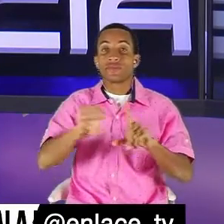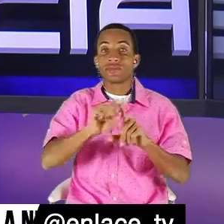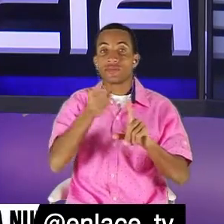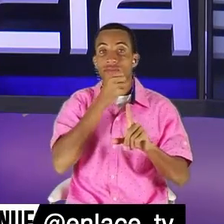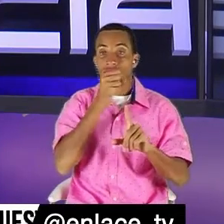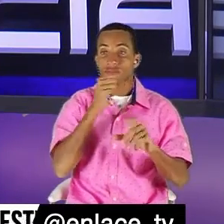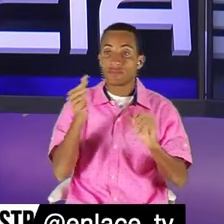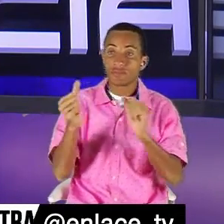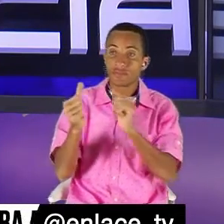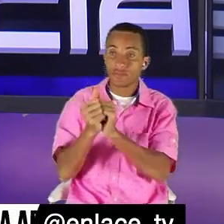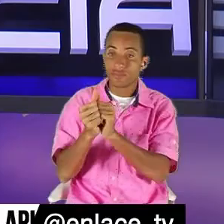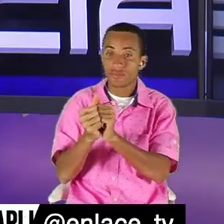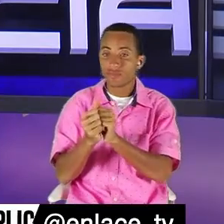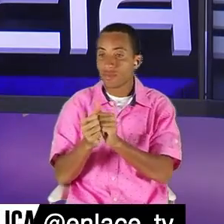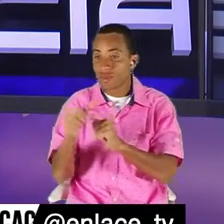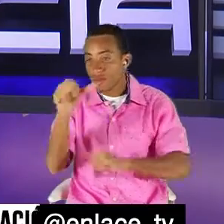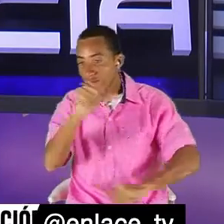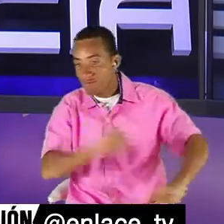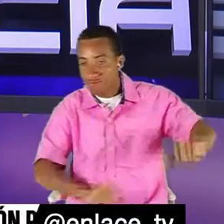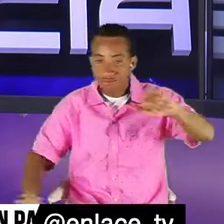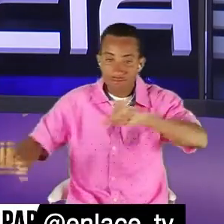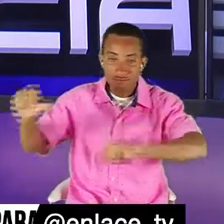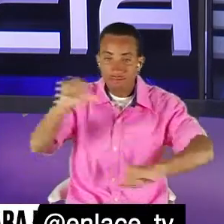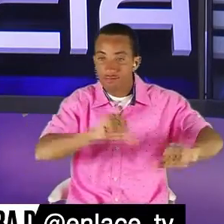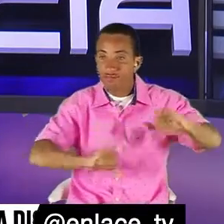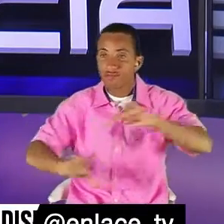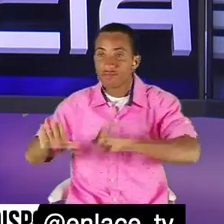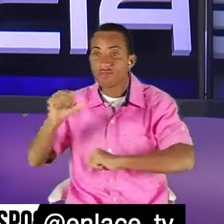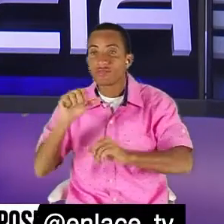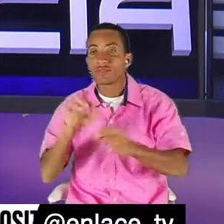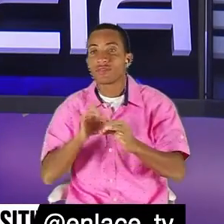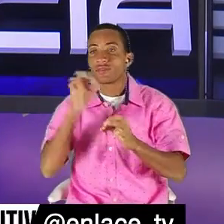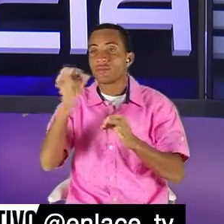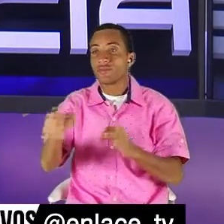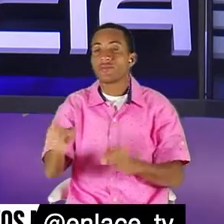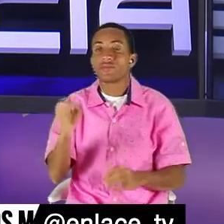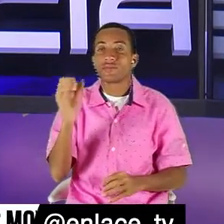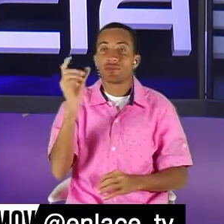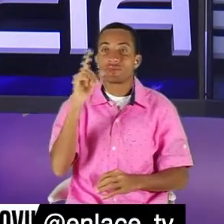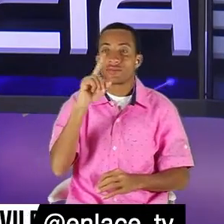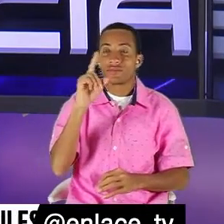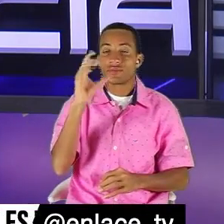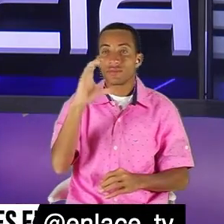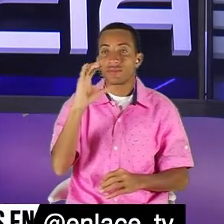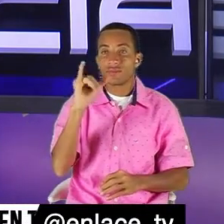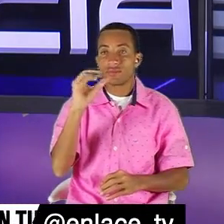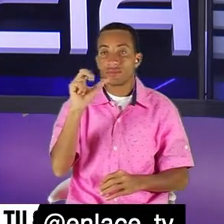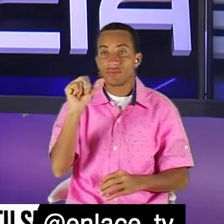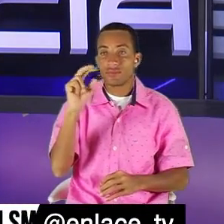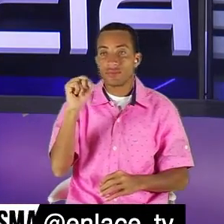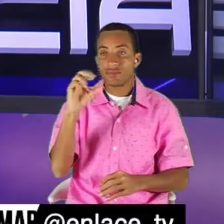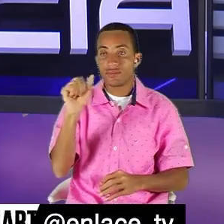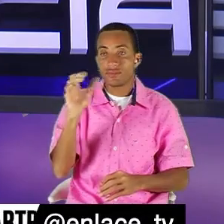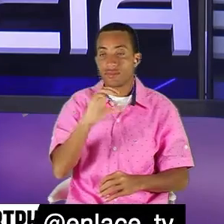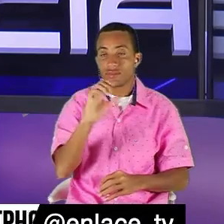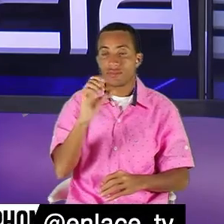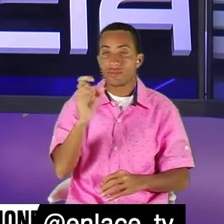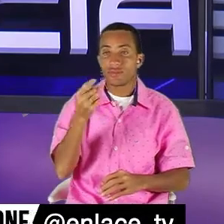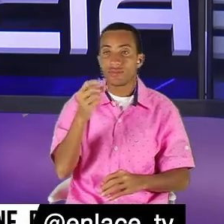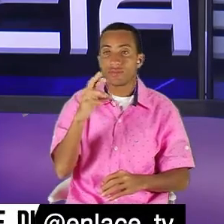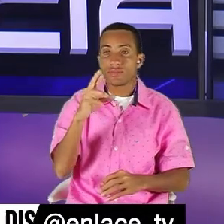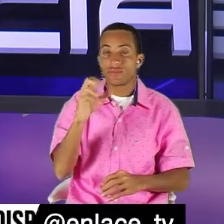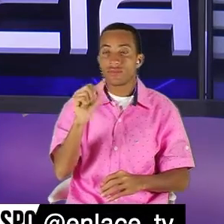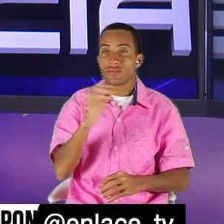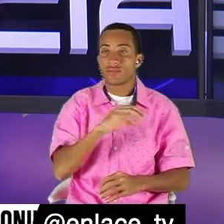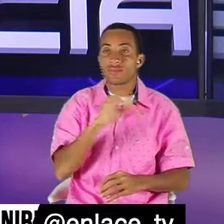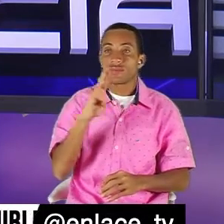acompañó limpieza que realizaron habitantes de la vereda Ciénaga Brava. Buscan llamar la atención de las autoridades y acabar por su